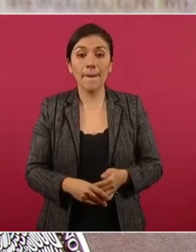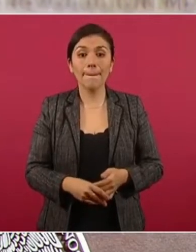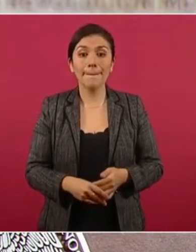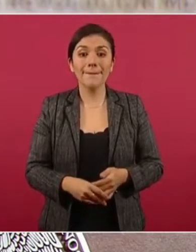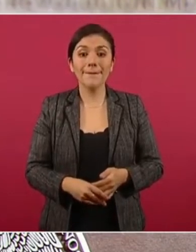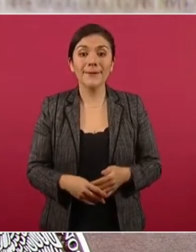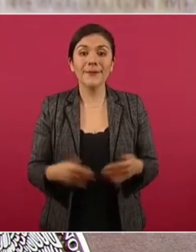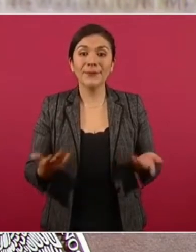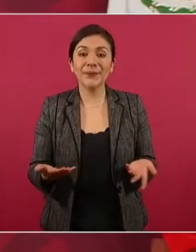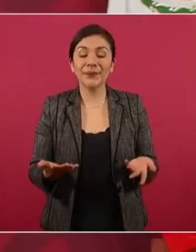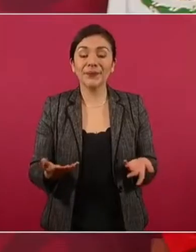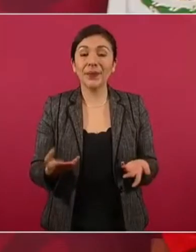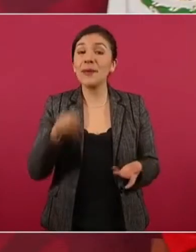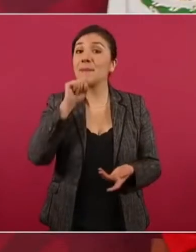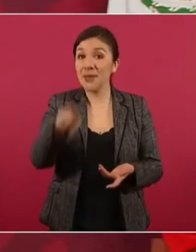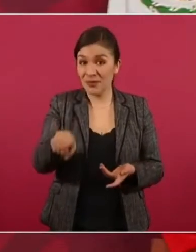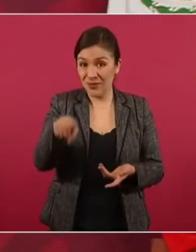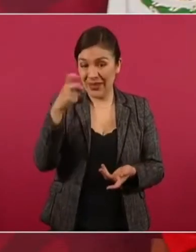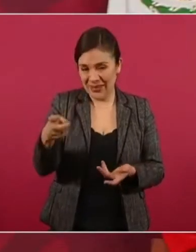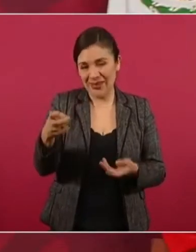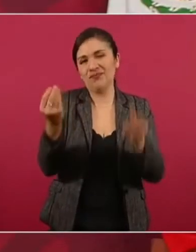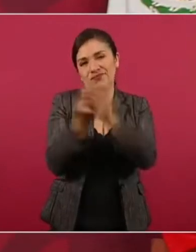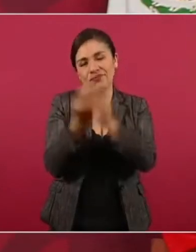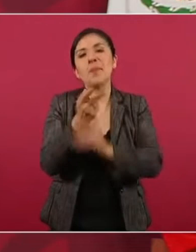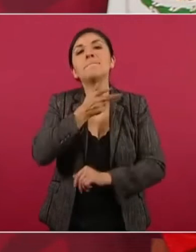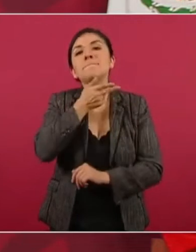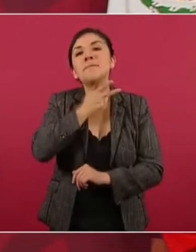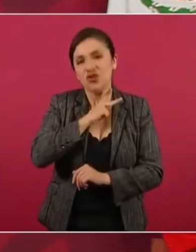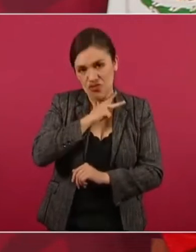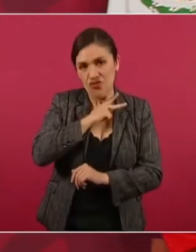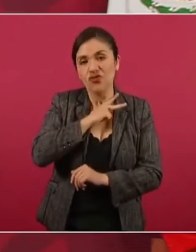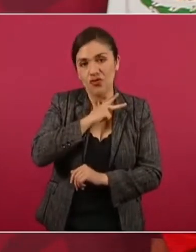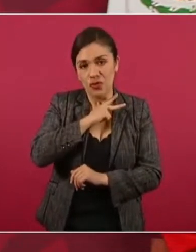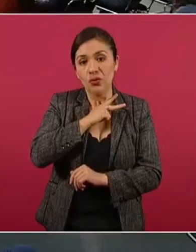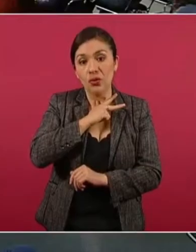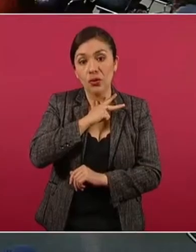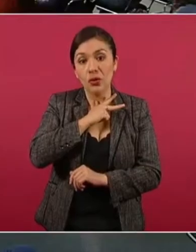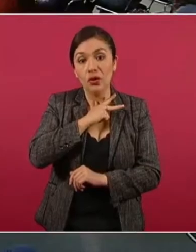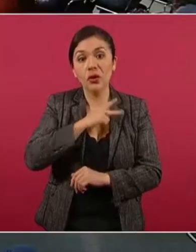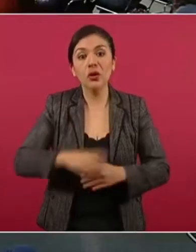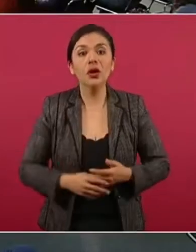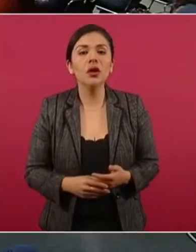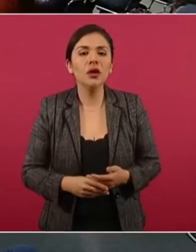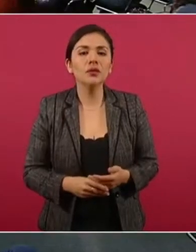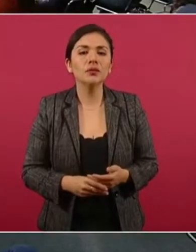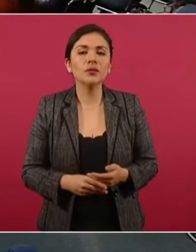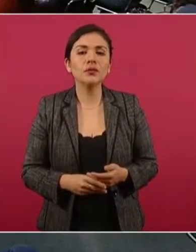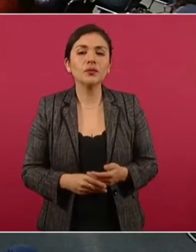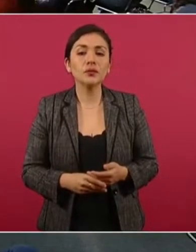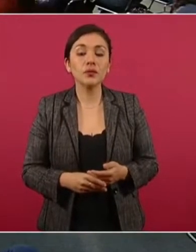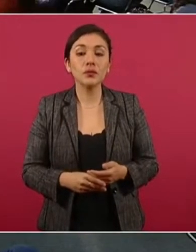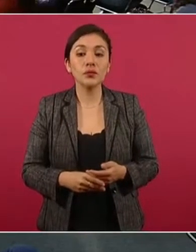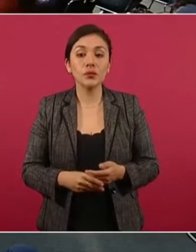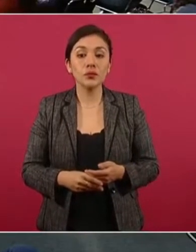Con eso tiene que ver con el petróleo. Entonces los opositores quieren que entregue la energía del